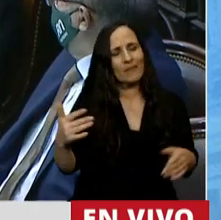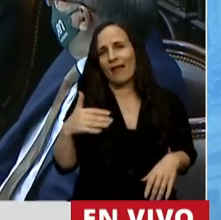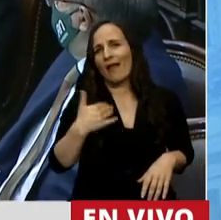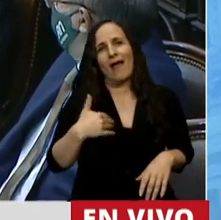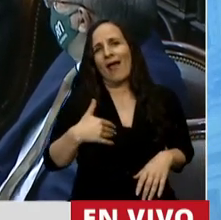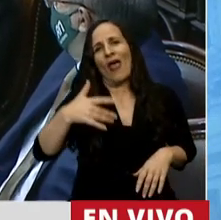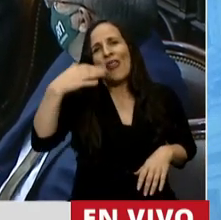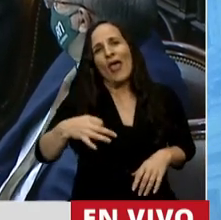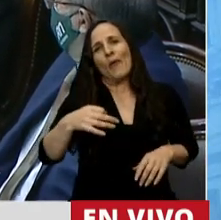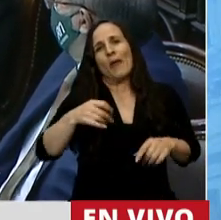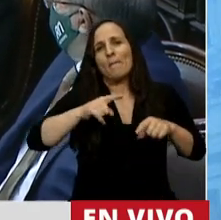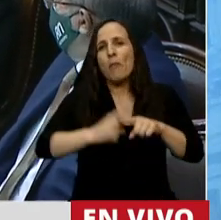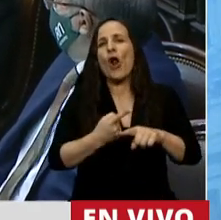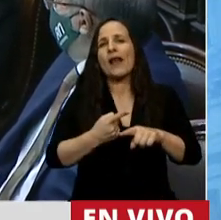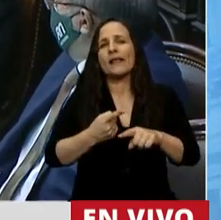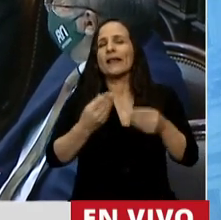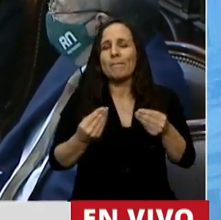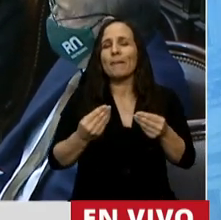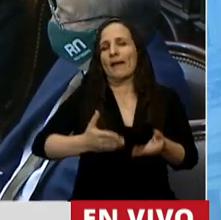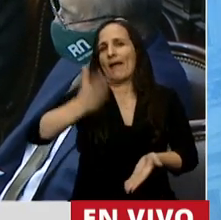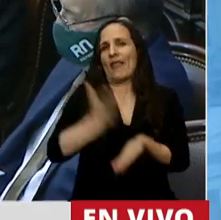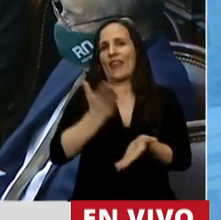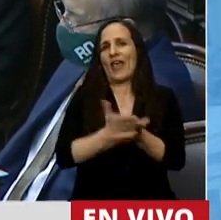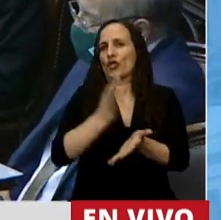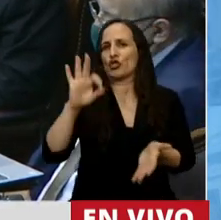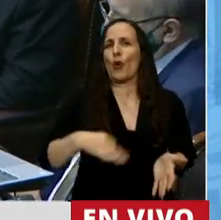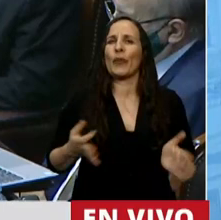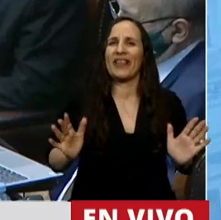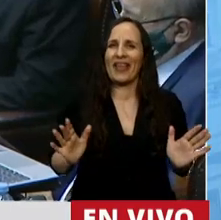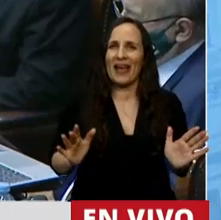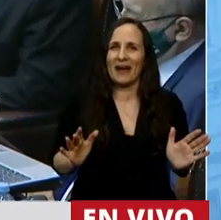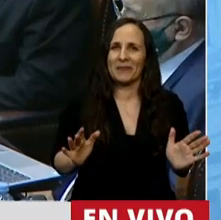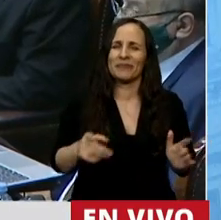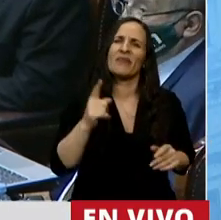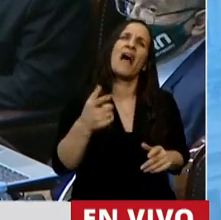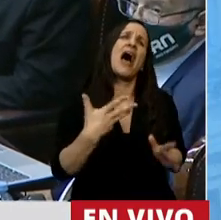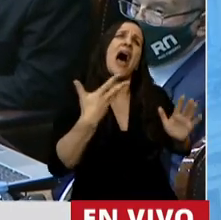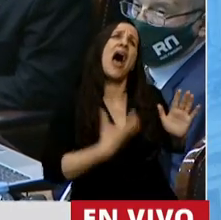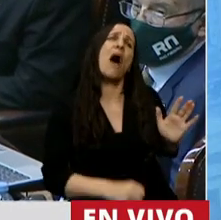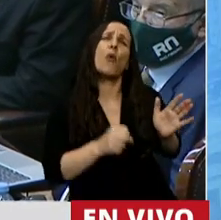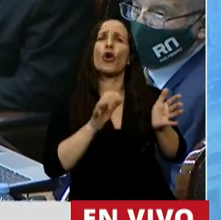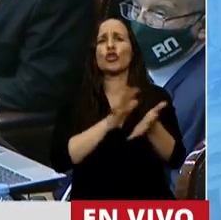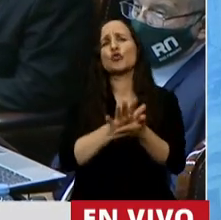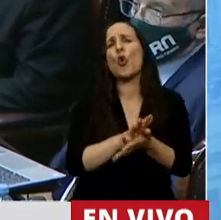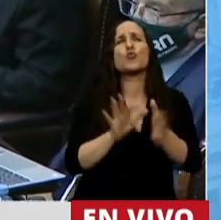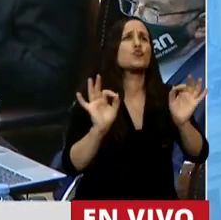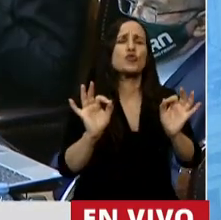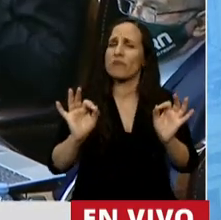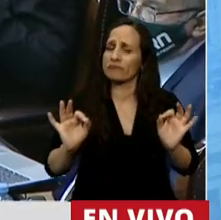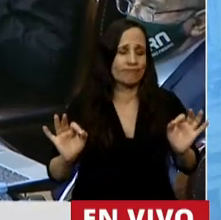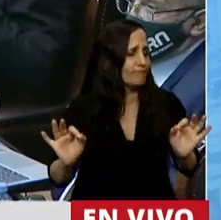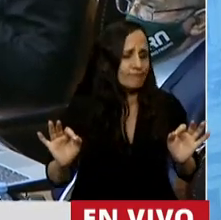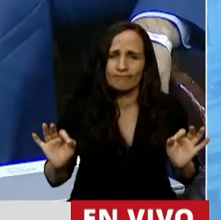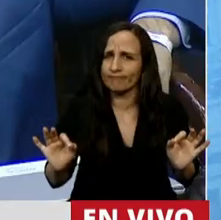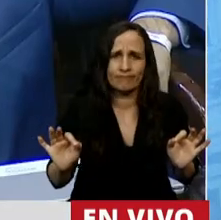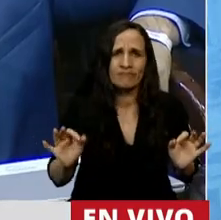para que todos gocemos del derecho a la vida. Y no nos mientan que el aborto no es la solución, el aborto es dolor, el aborto